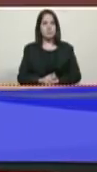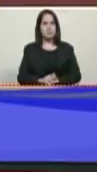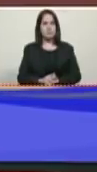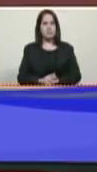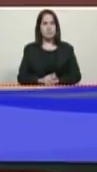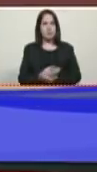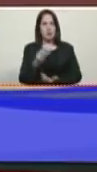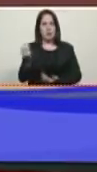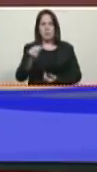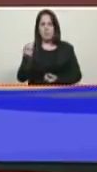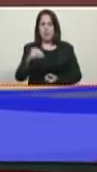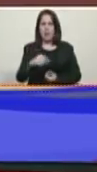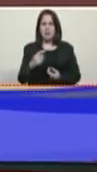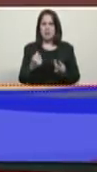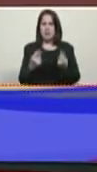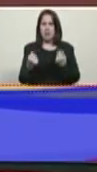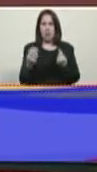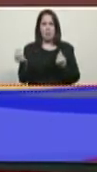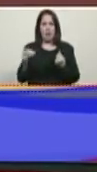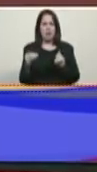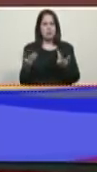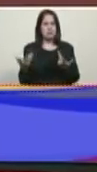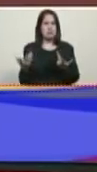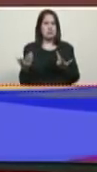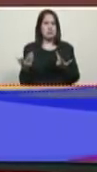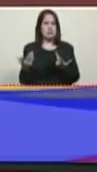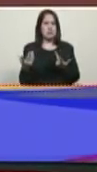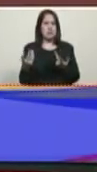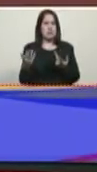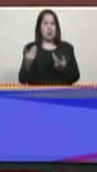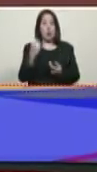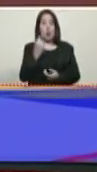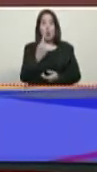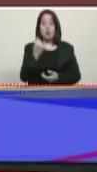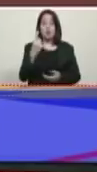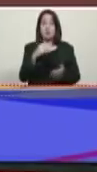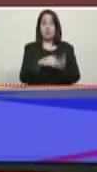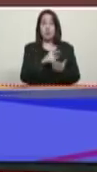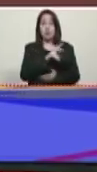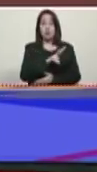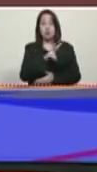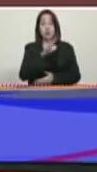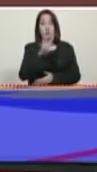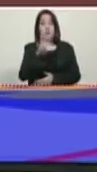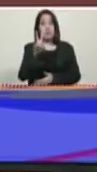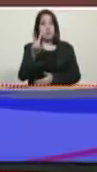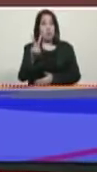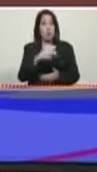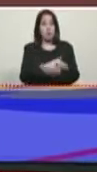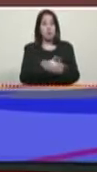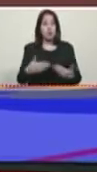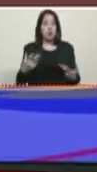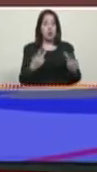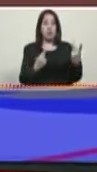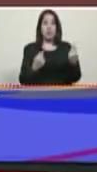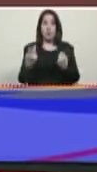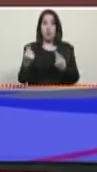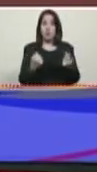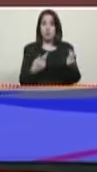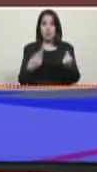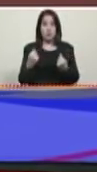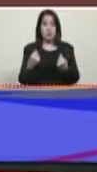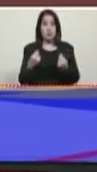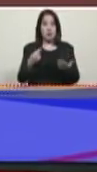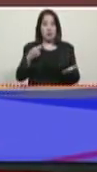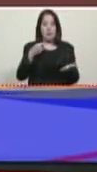adicionales por el orden de 11 mil 242 millones de bolívares para